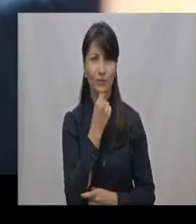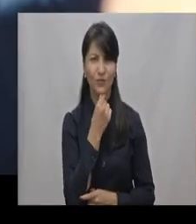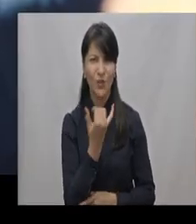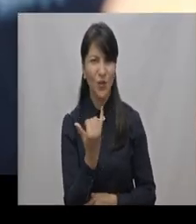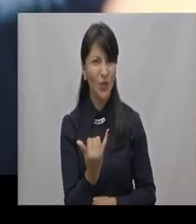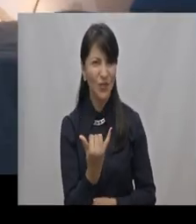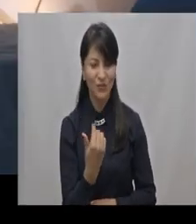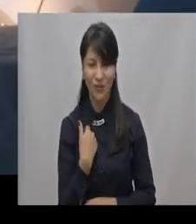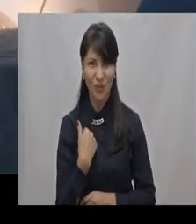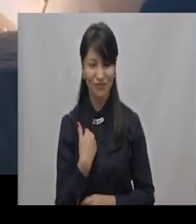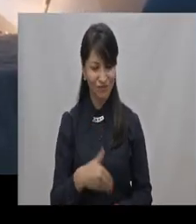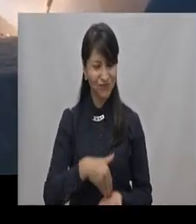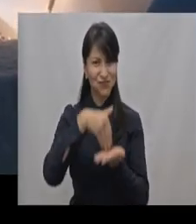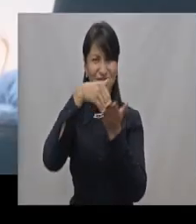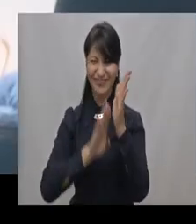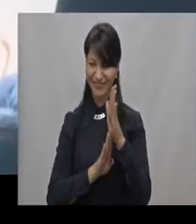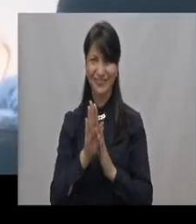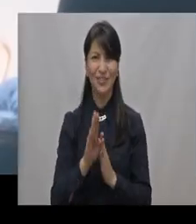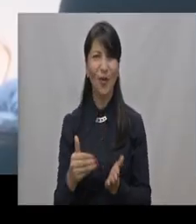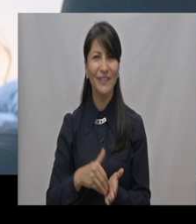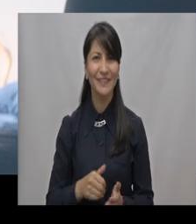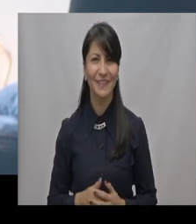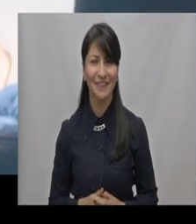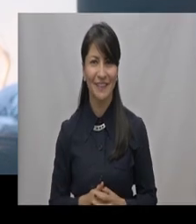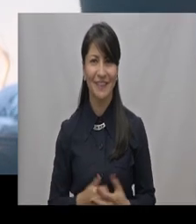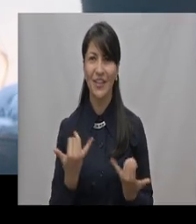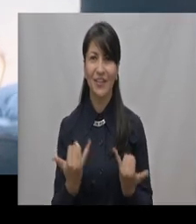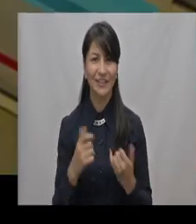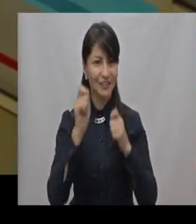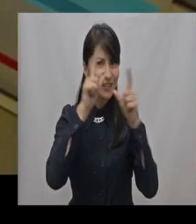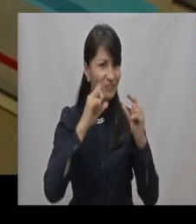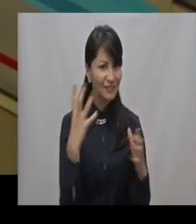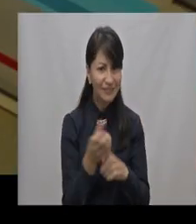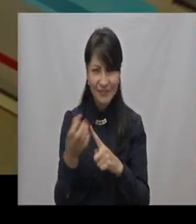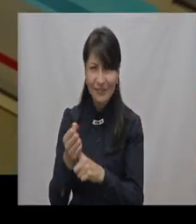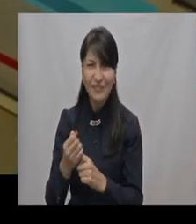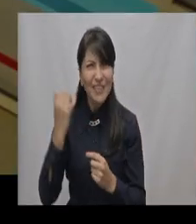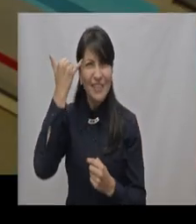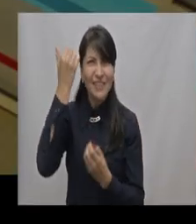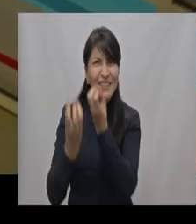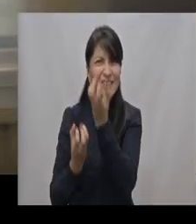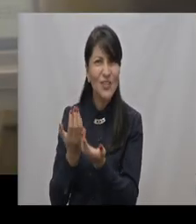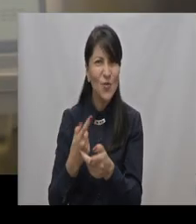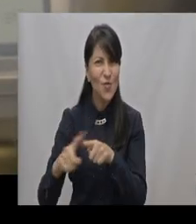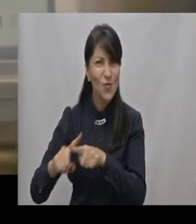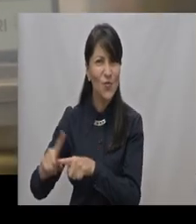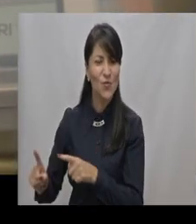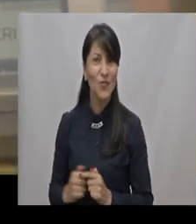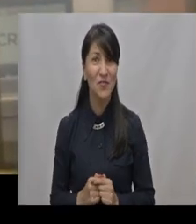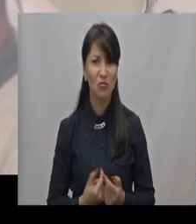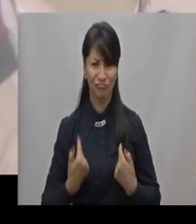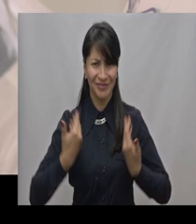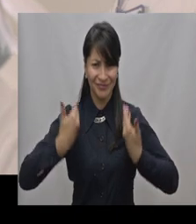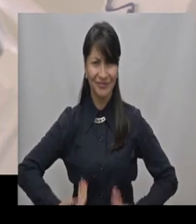voy a hacer hoy? Hoy voy a crecer de nuevo. Voy a descubrir y a